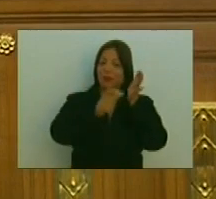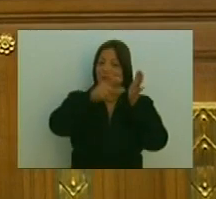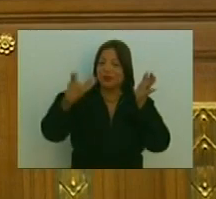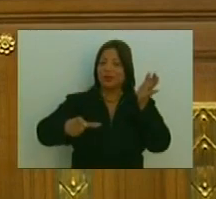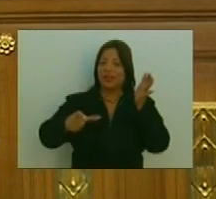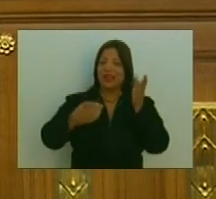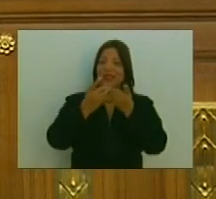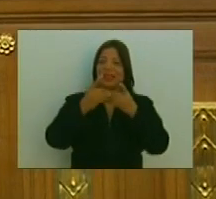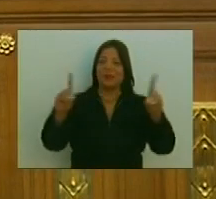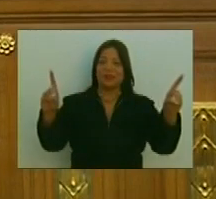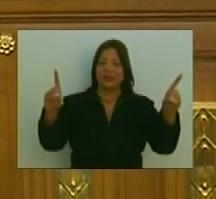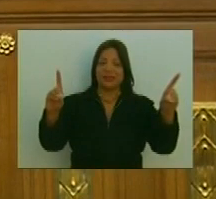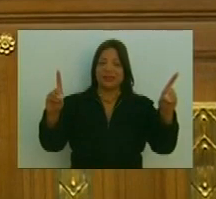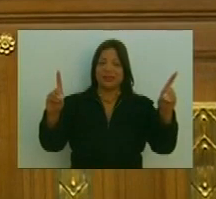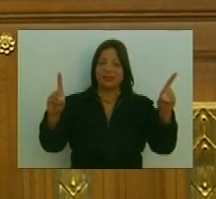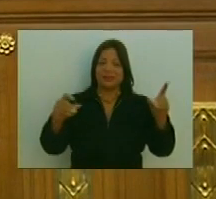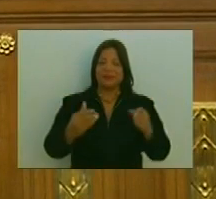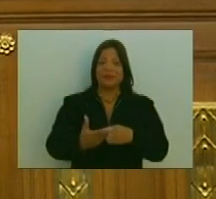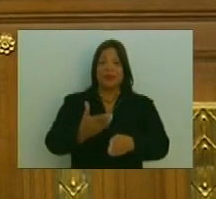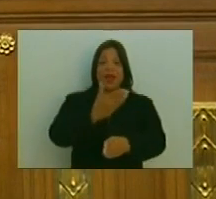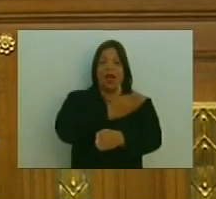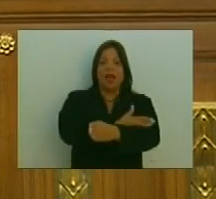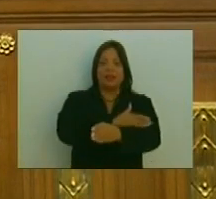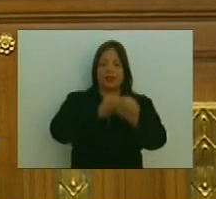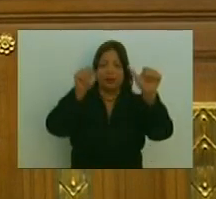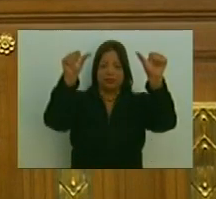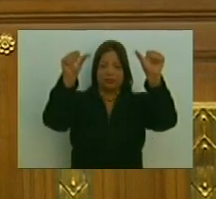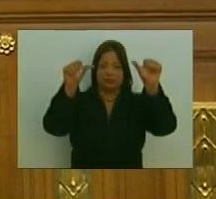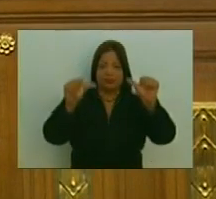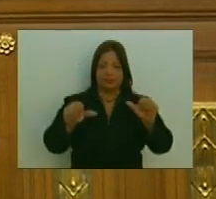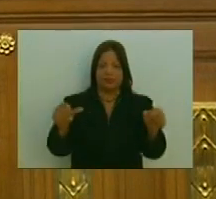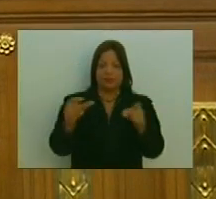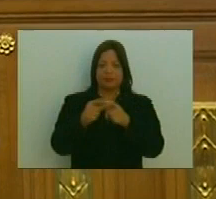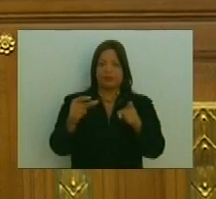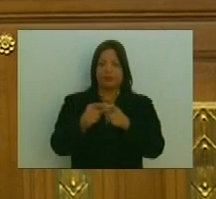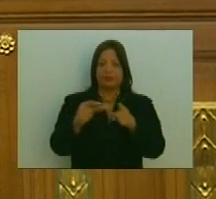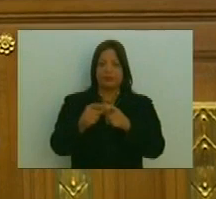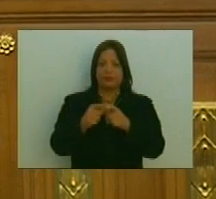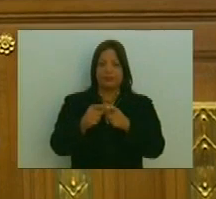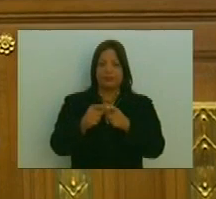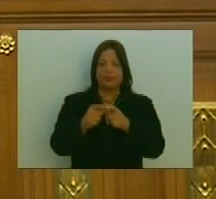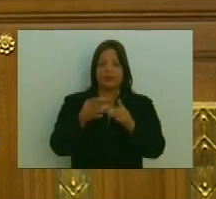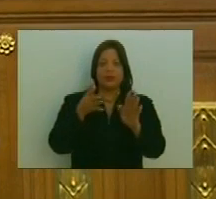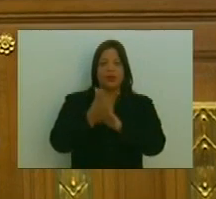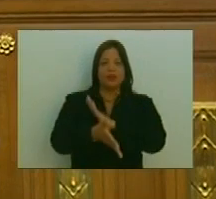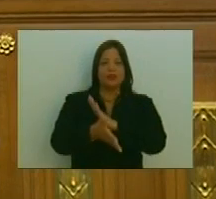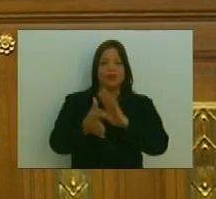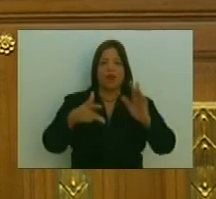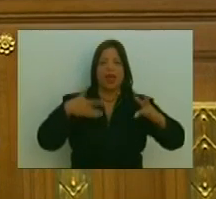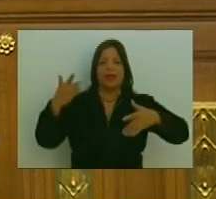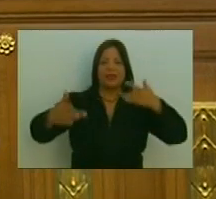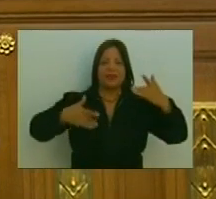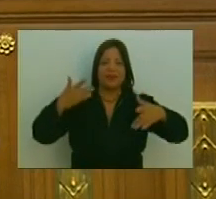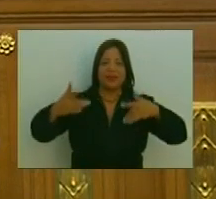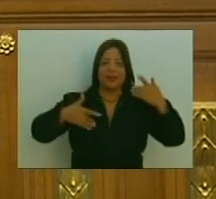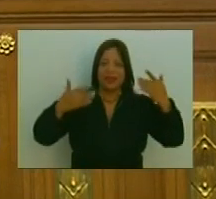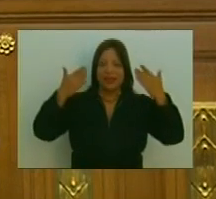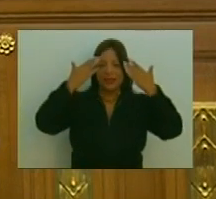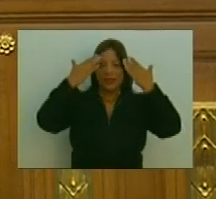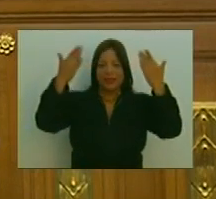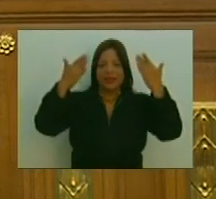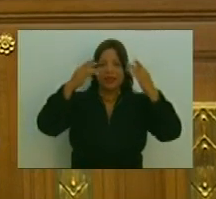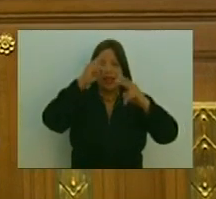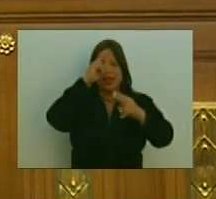Antes de comenzar con ese palabras con motivo a esta actividad, quiero hacer